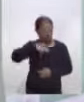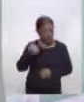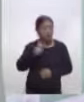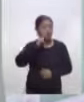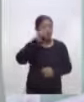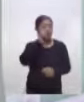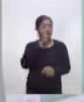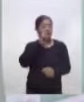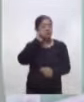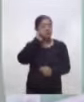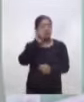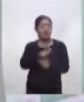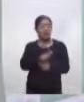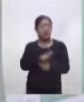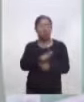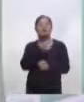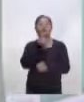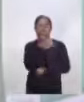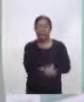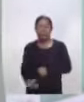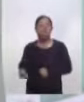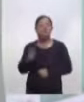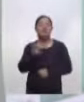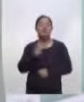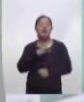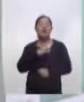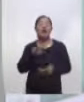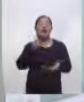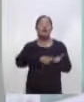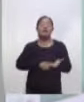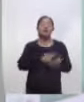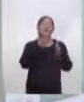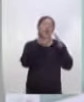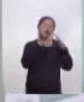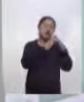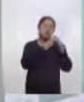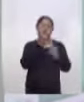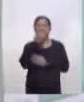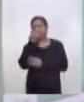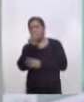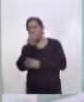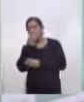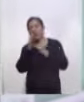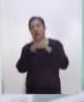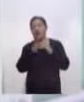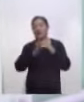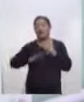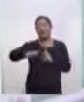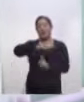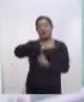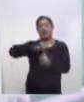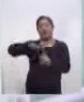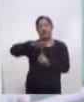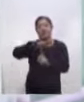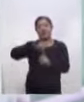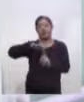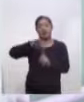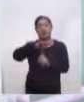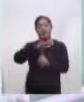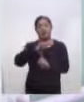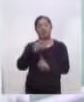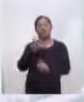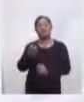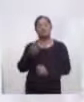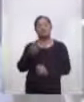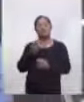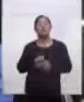realmente esto ocurre en hogares, en escuelas y dentro de la comunidad. Es por ello la importancia de que ellos sepan